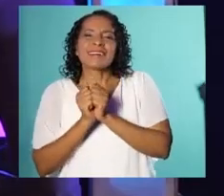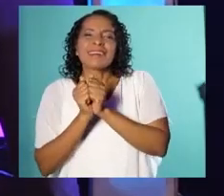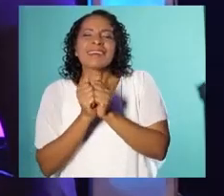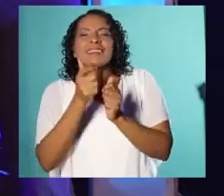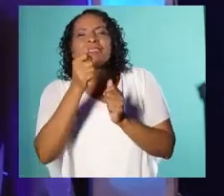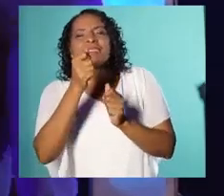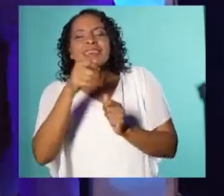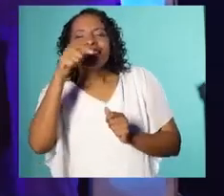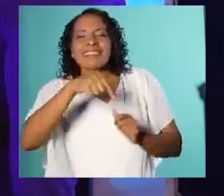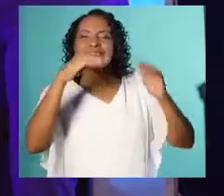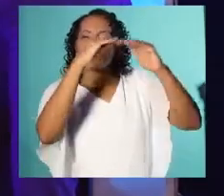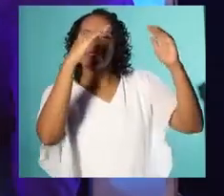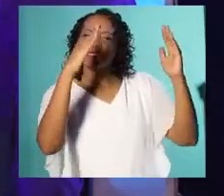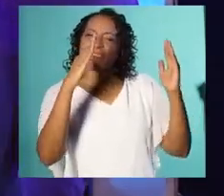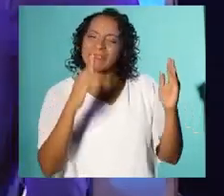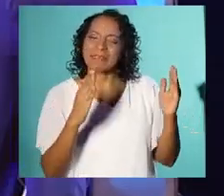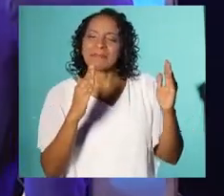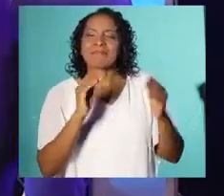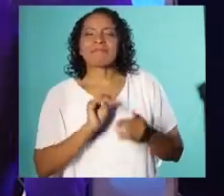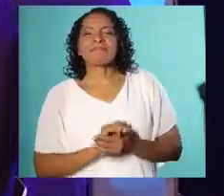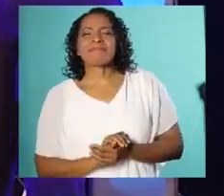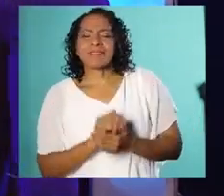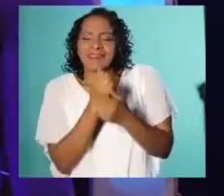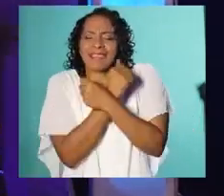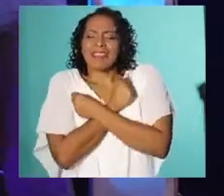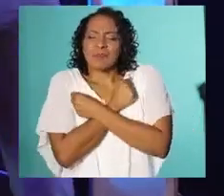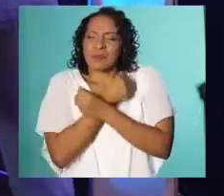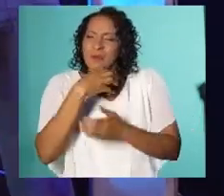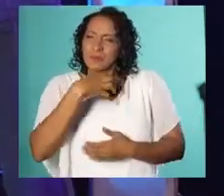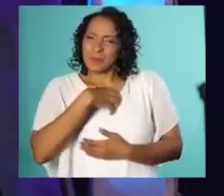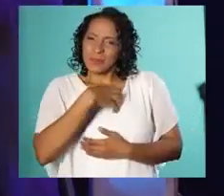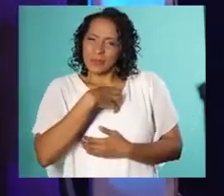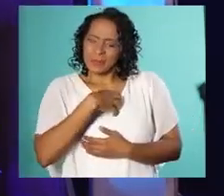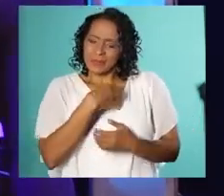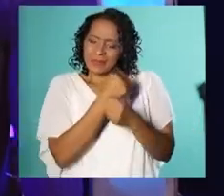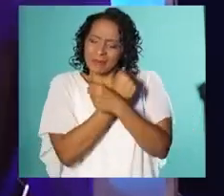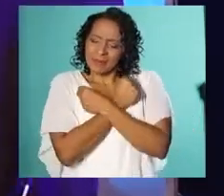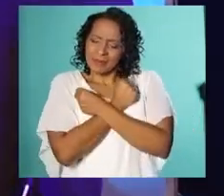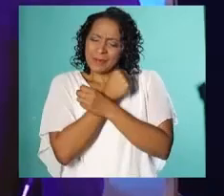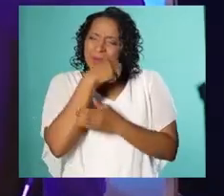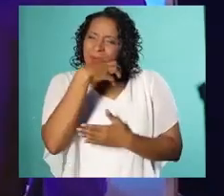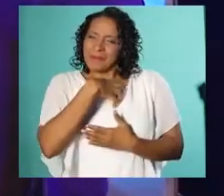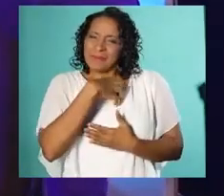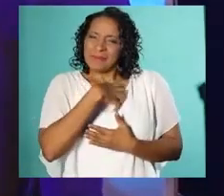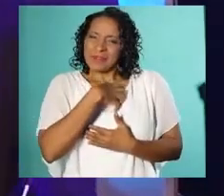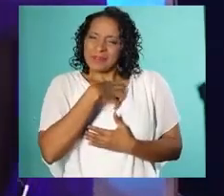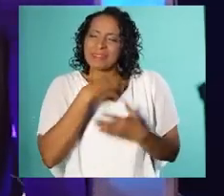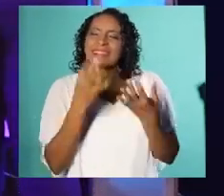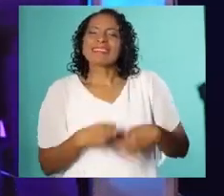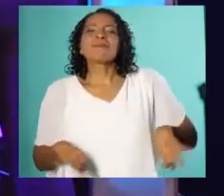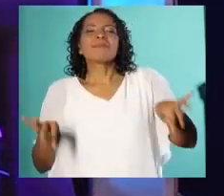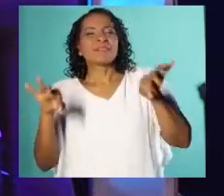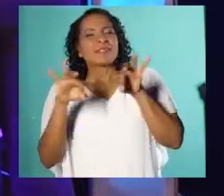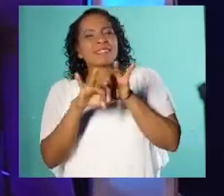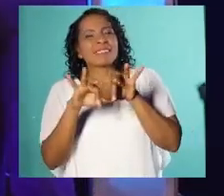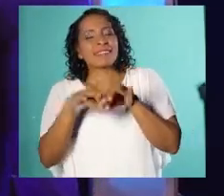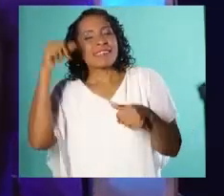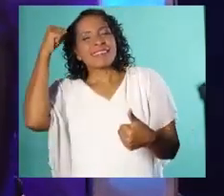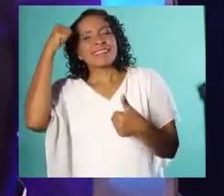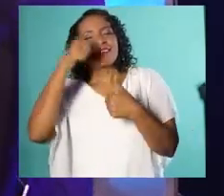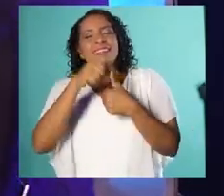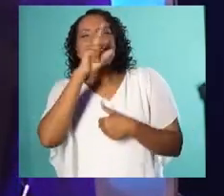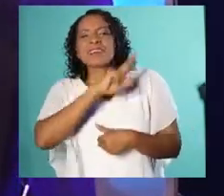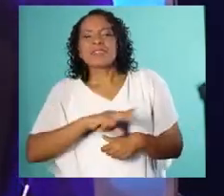Así es, el amor propio, Jenny, el amor propio. Y para el amor propio es importante que recuerdes el uso de tu mascarilla,